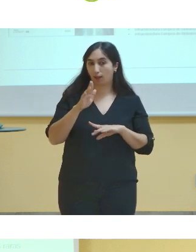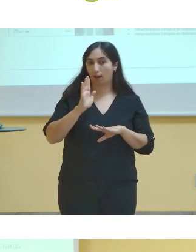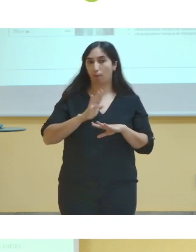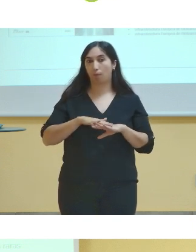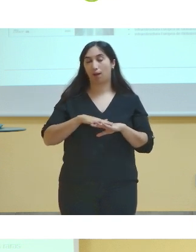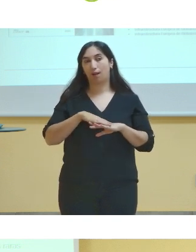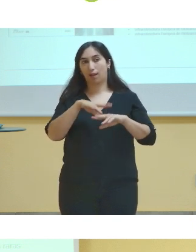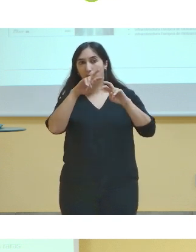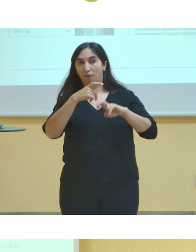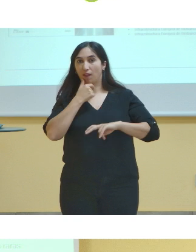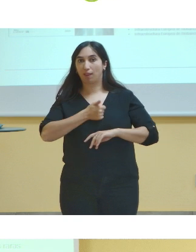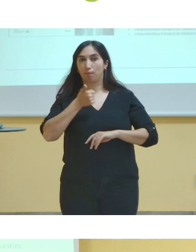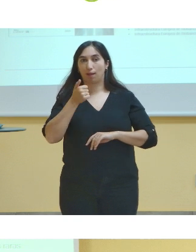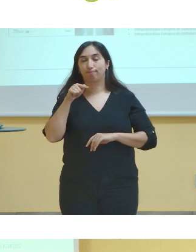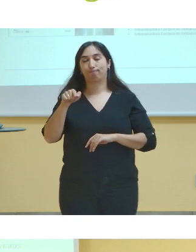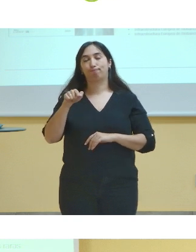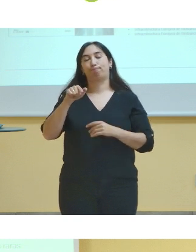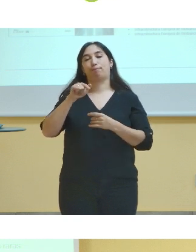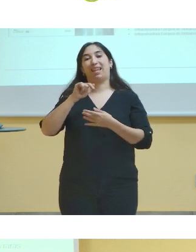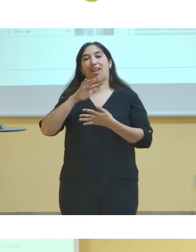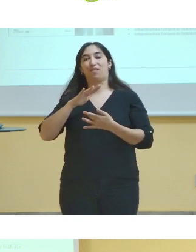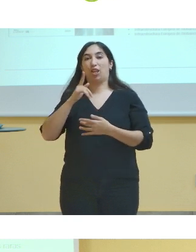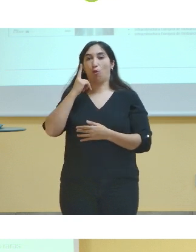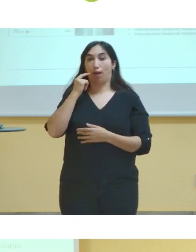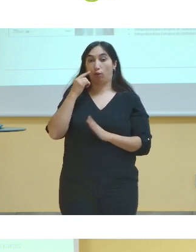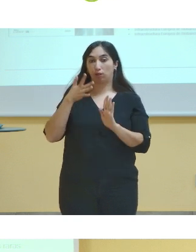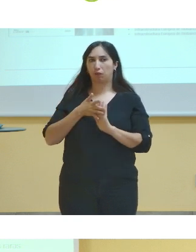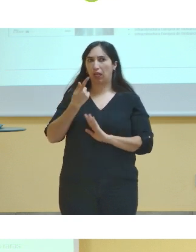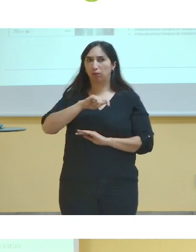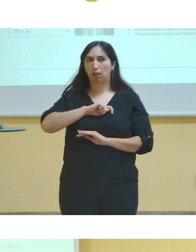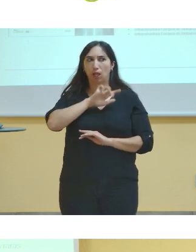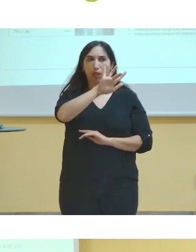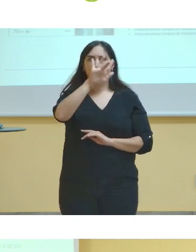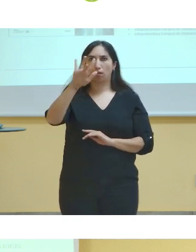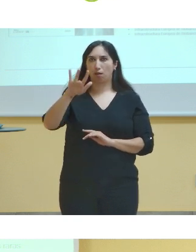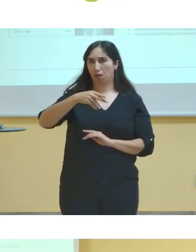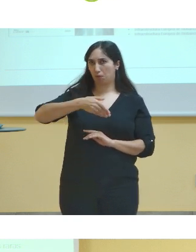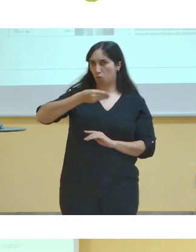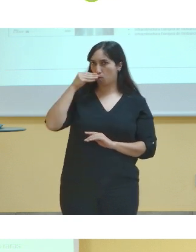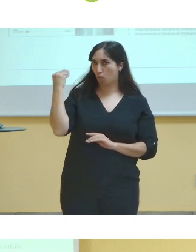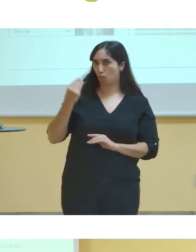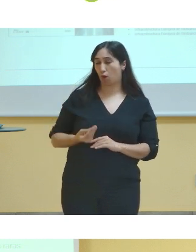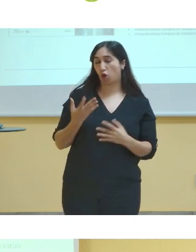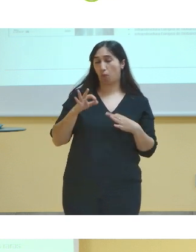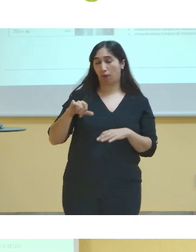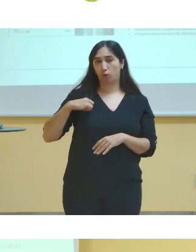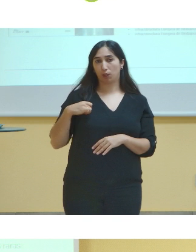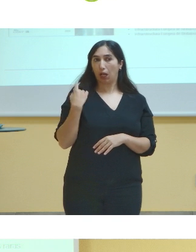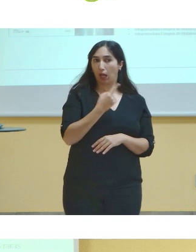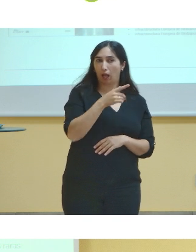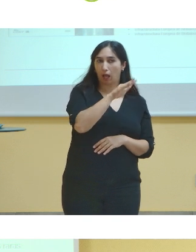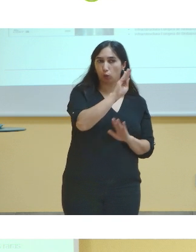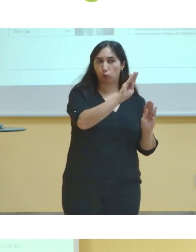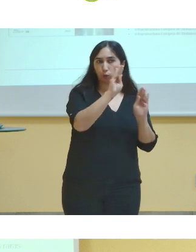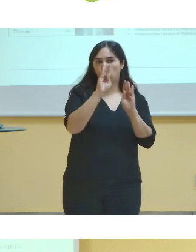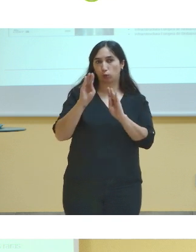los biobancos. Biobancos que tenemos muchos buenos ejemplos en España. Tenemos, bueno, cada hospital suele tener un biobanco, pero luego